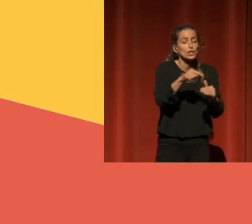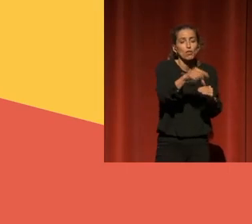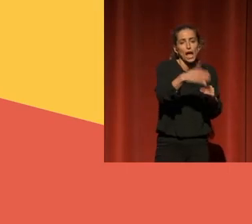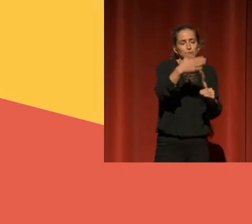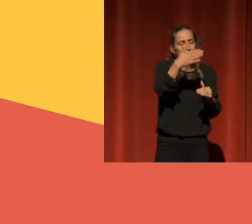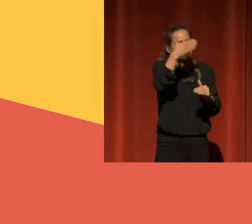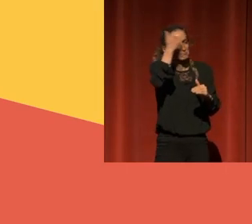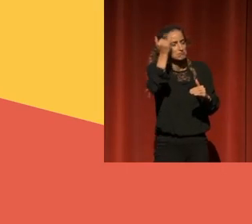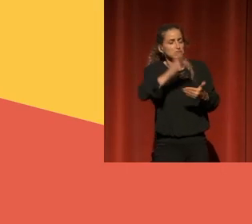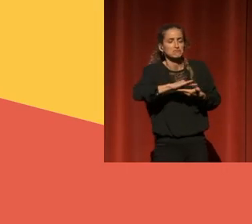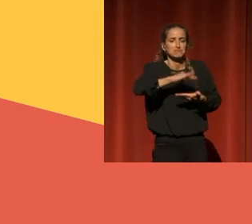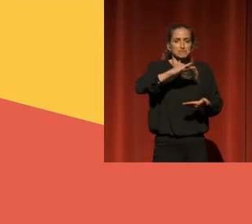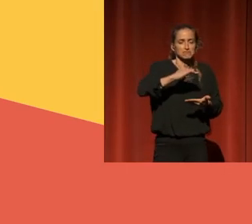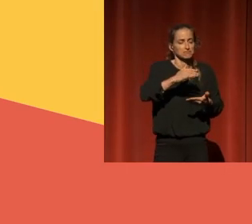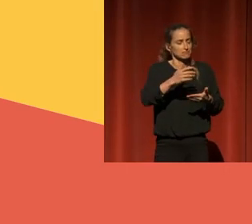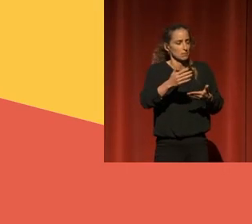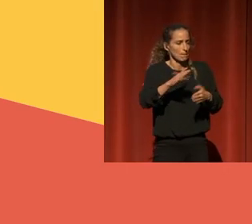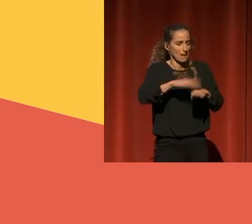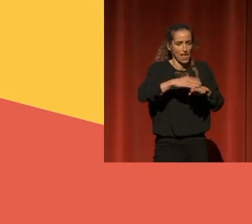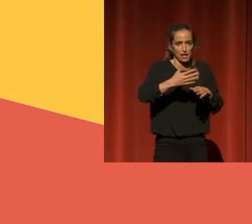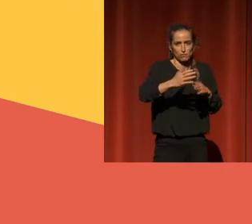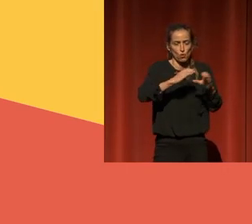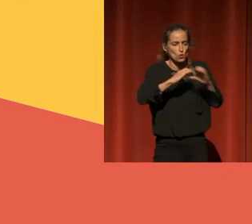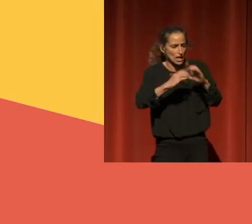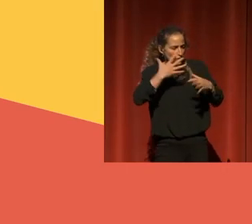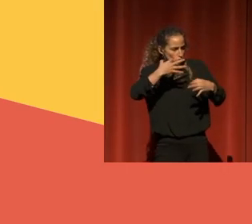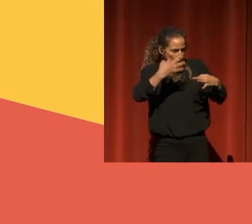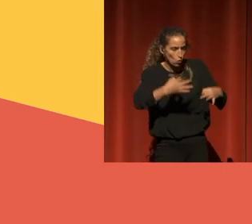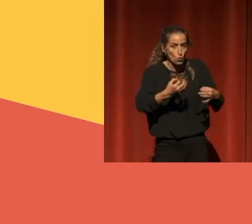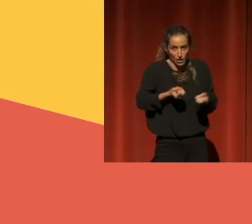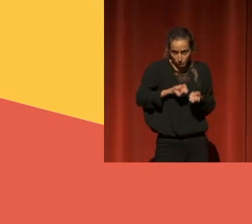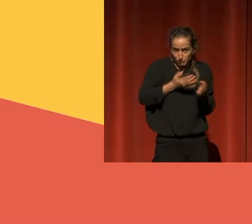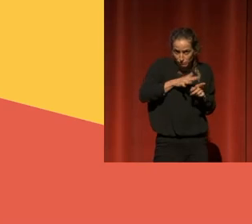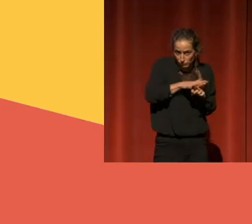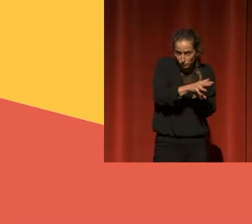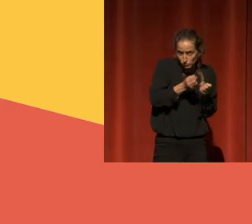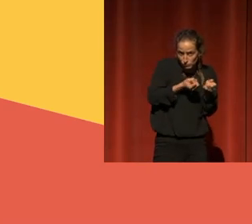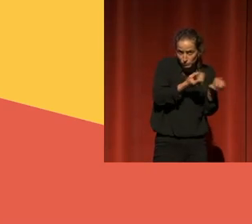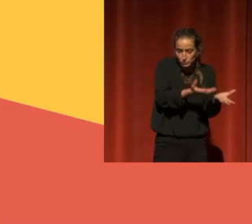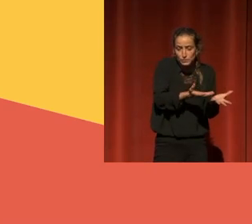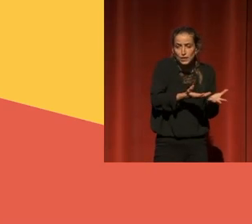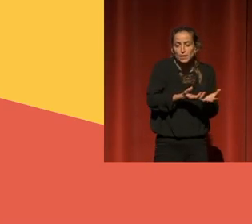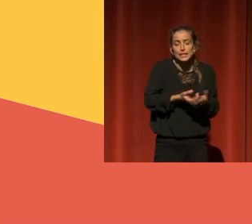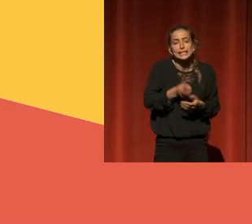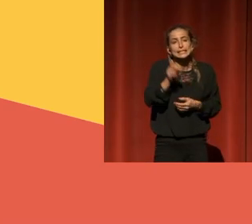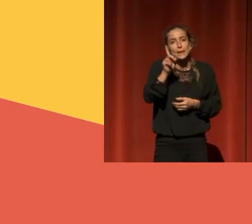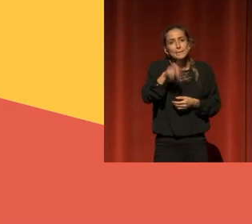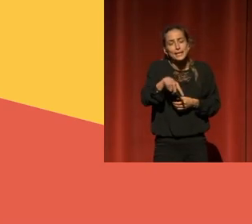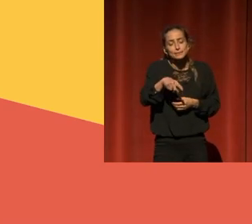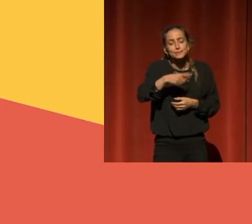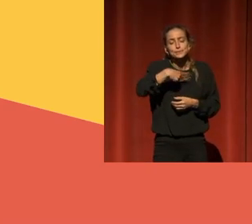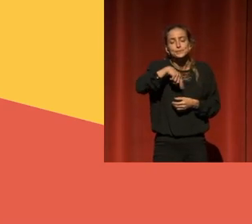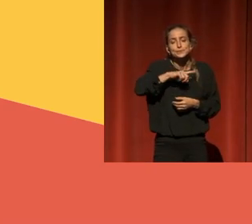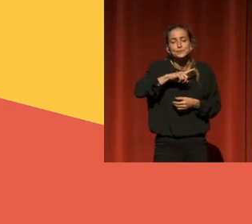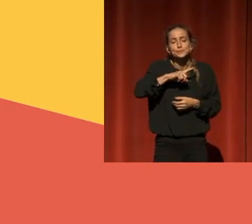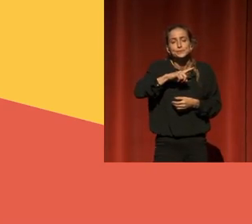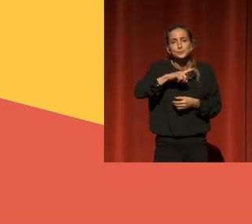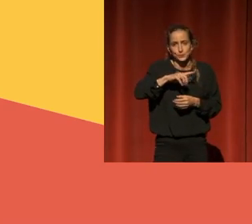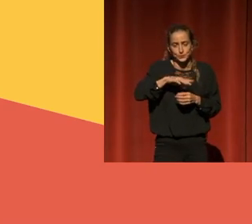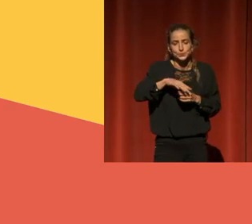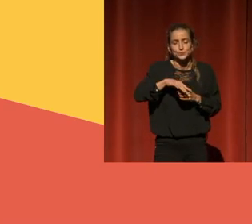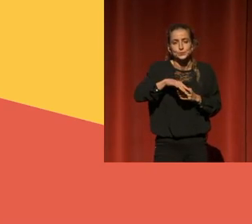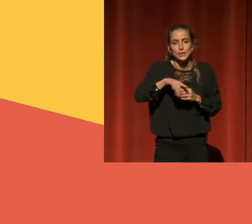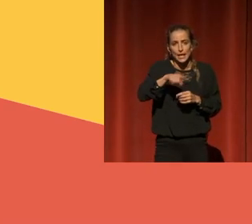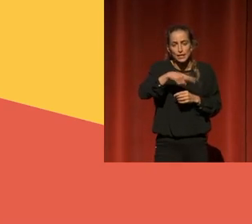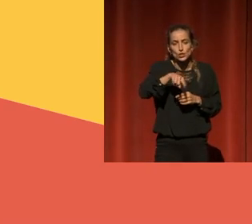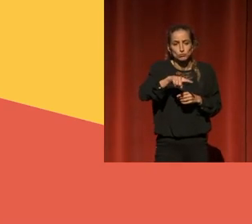que se pueda tener una comunicación segura y también eh haciendo referencia a la